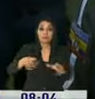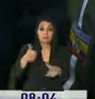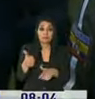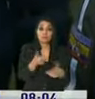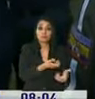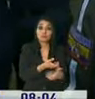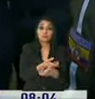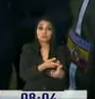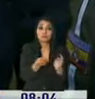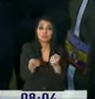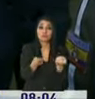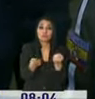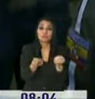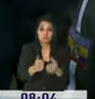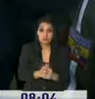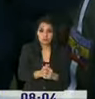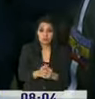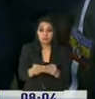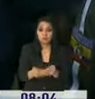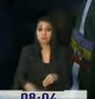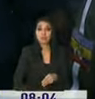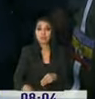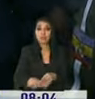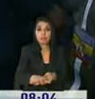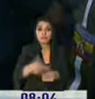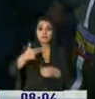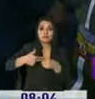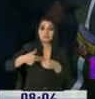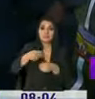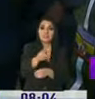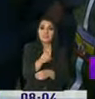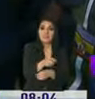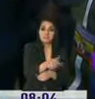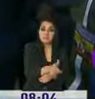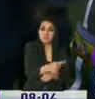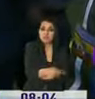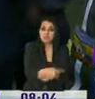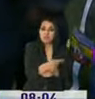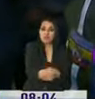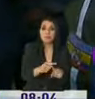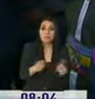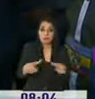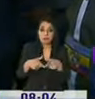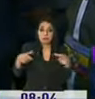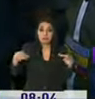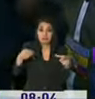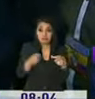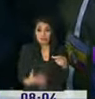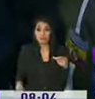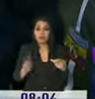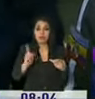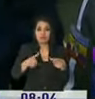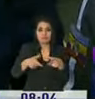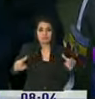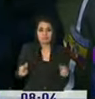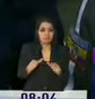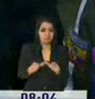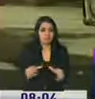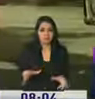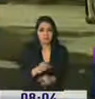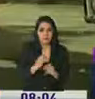bomberos. Lo que se ha derramado es diésel que llevaban los trailers, el diésel no más no de las bombonas de